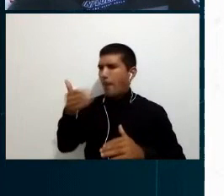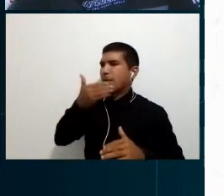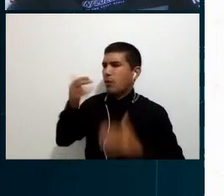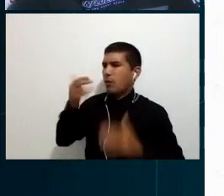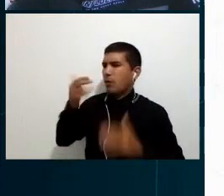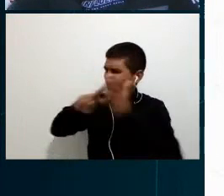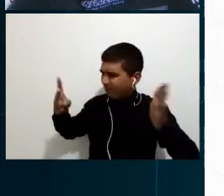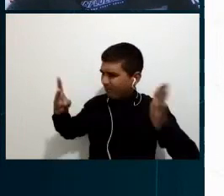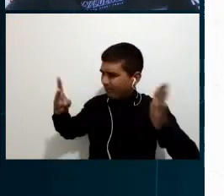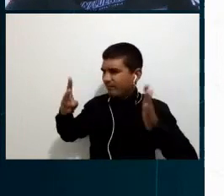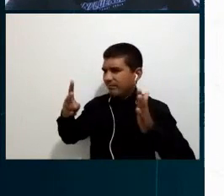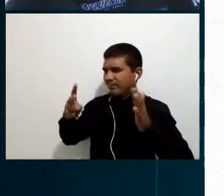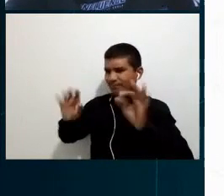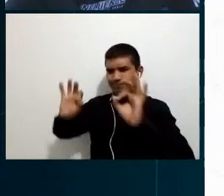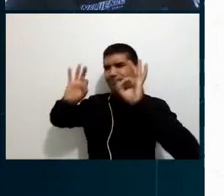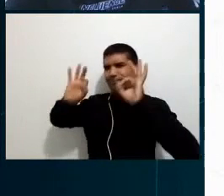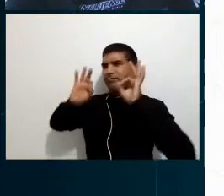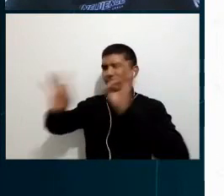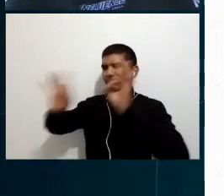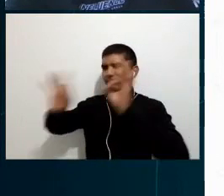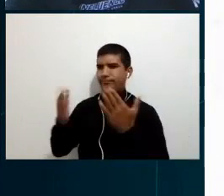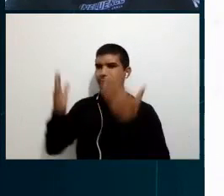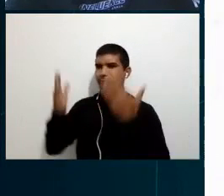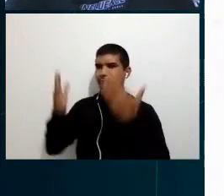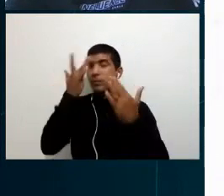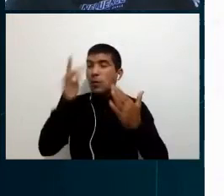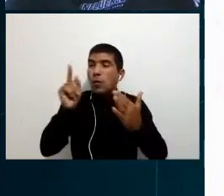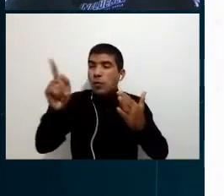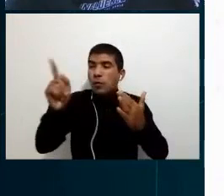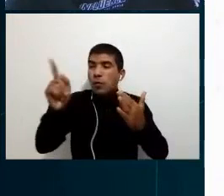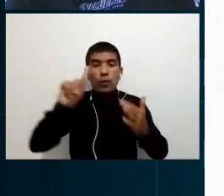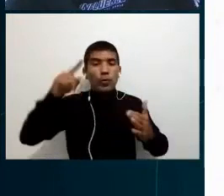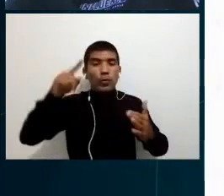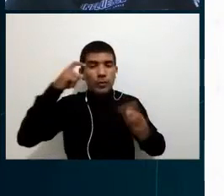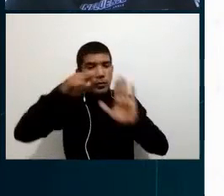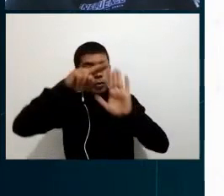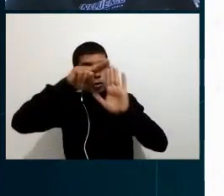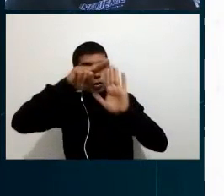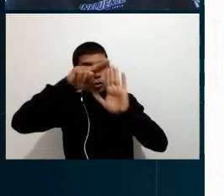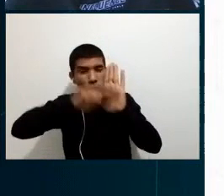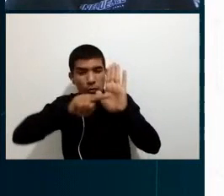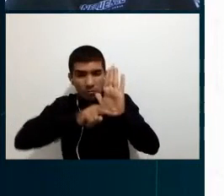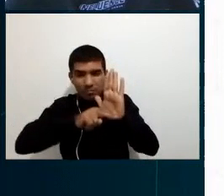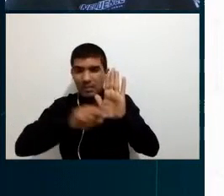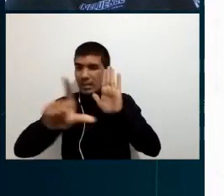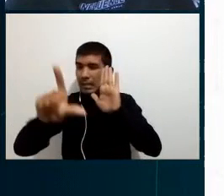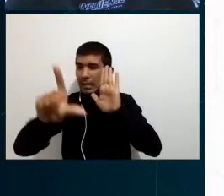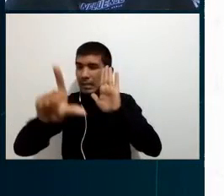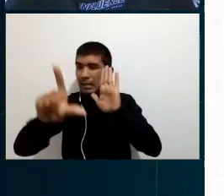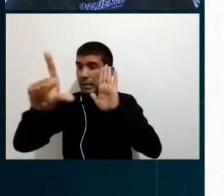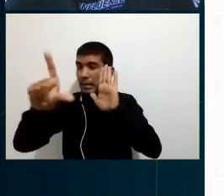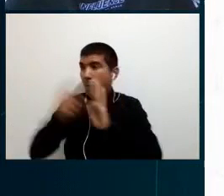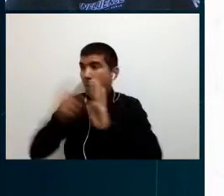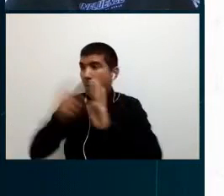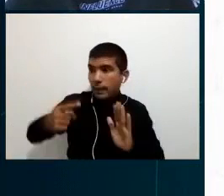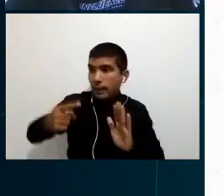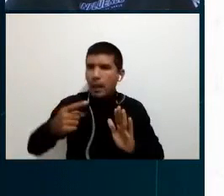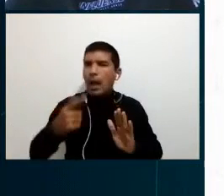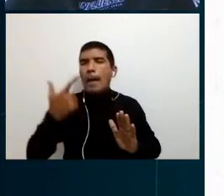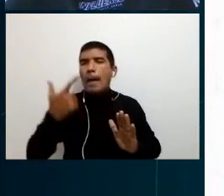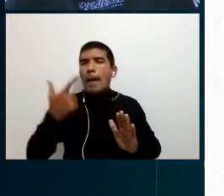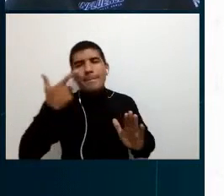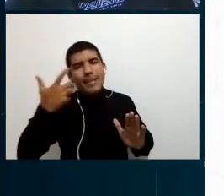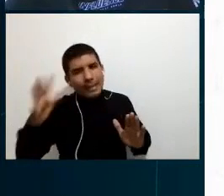normativas que lo que pretenden es que ya no se utilice este tipo de gas y en la